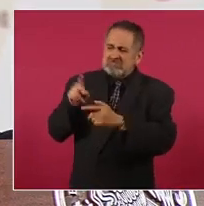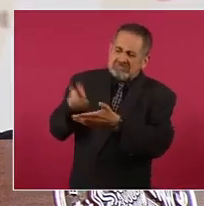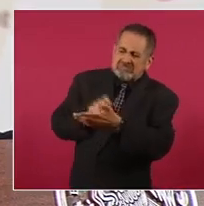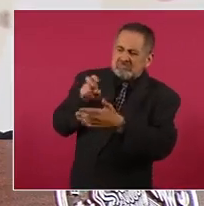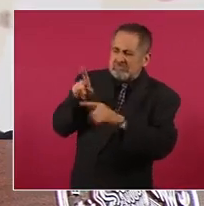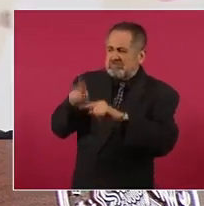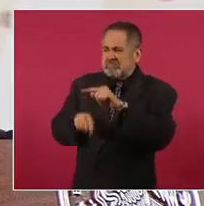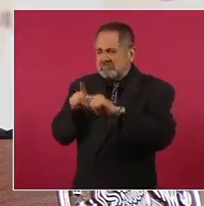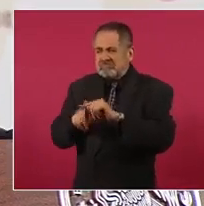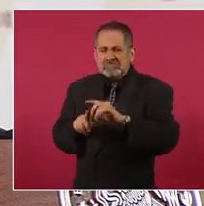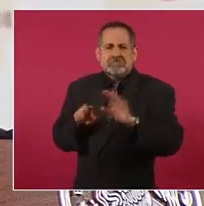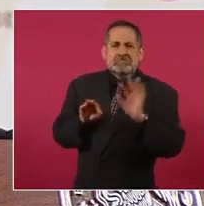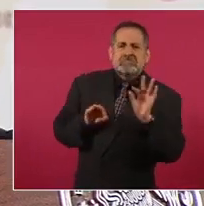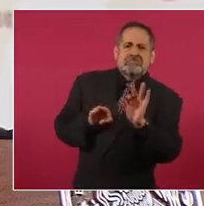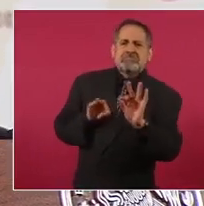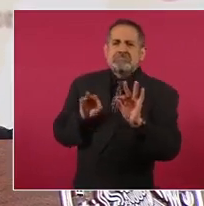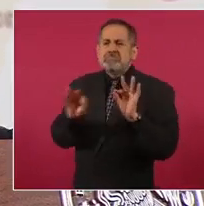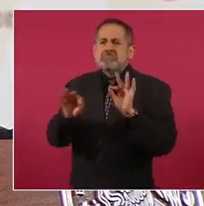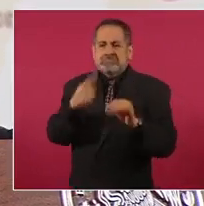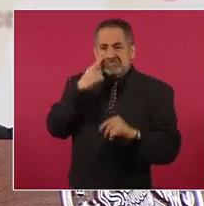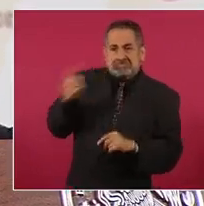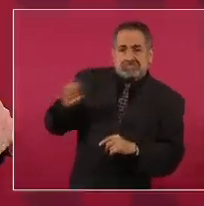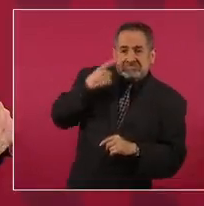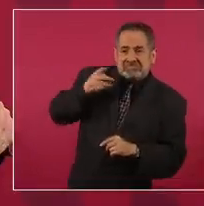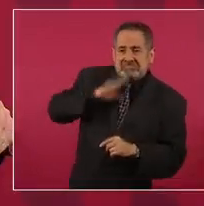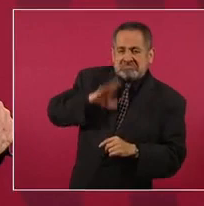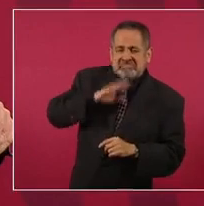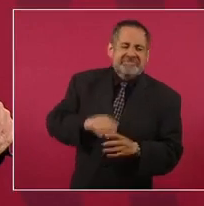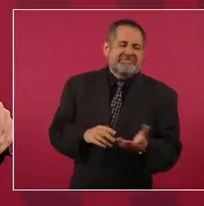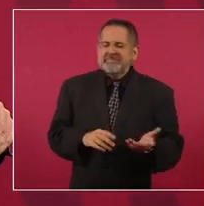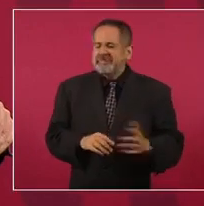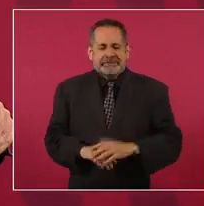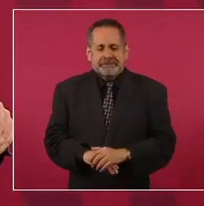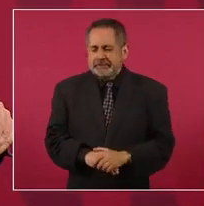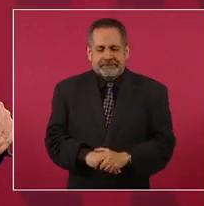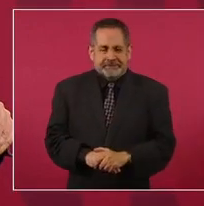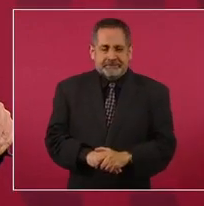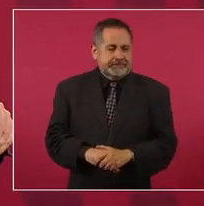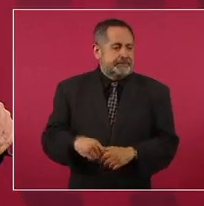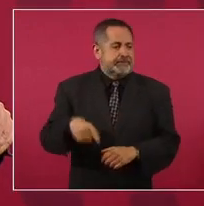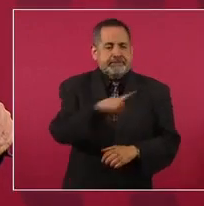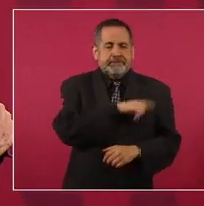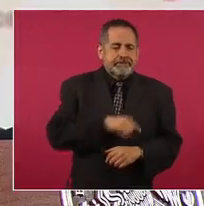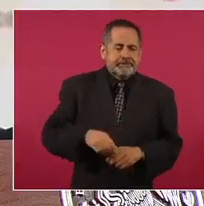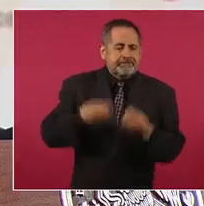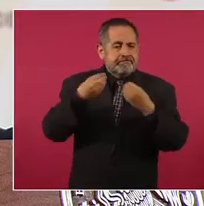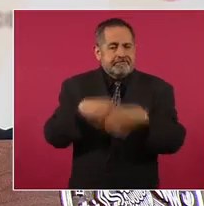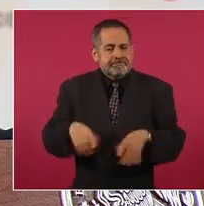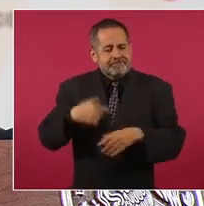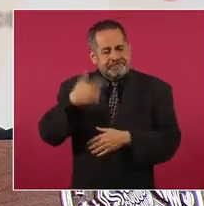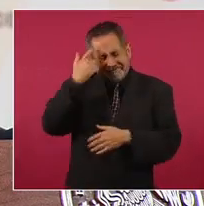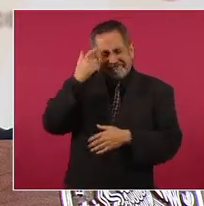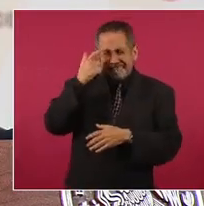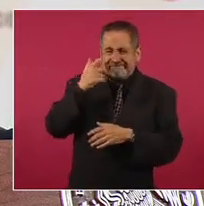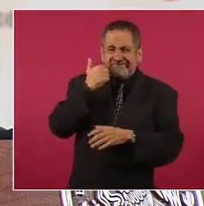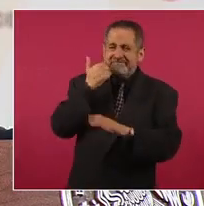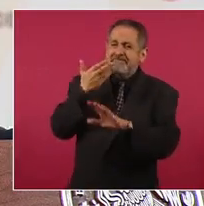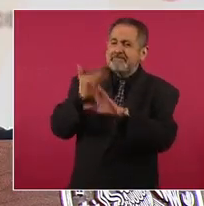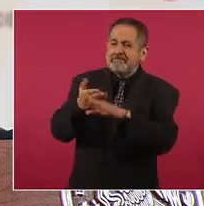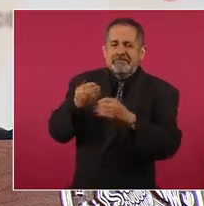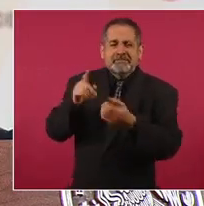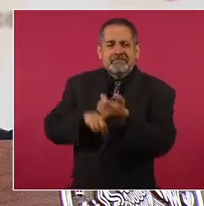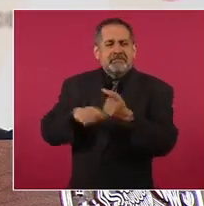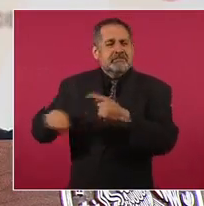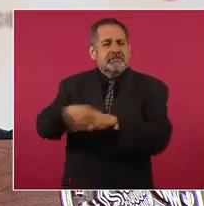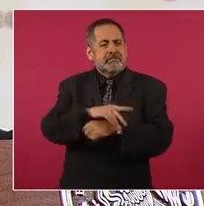dudas, desconfianza, por supuesto, pero lo que más daño hacen es afectar la moral, pues el dolor